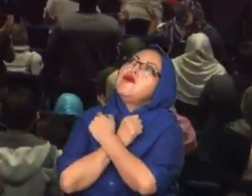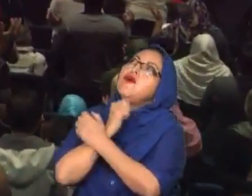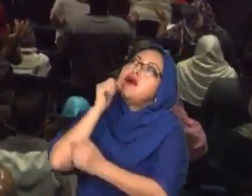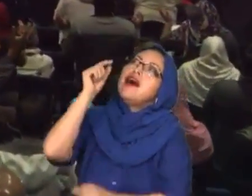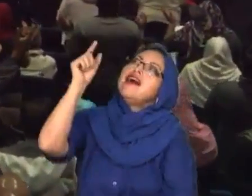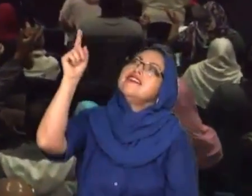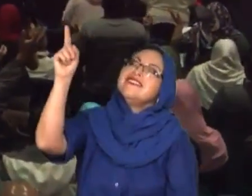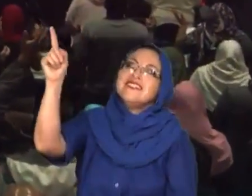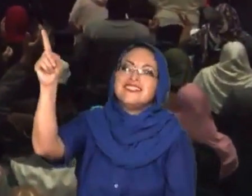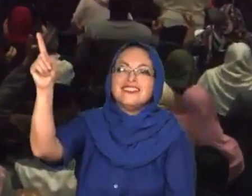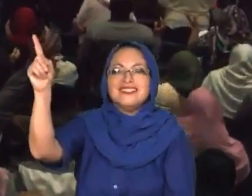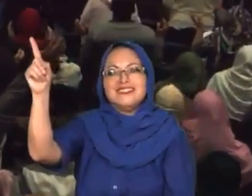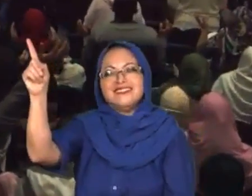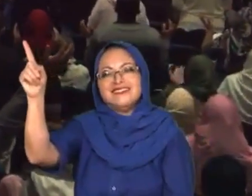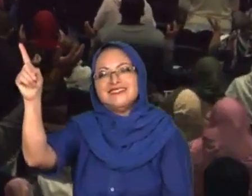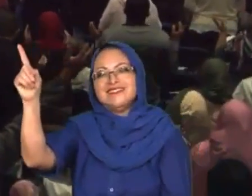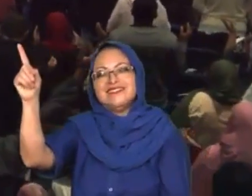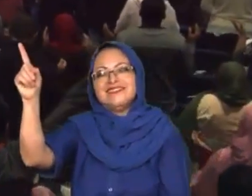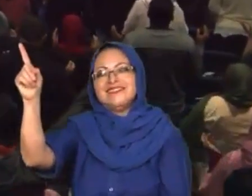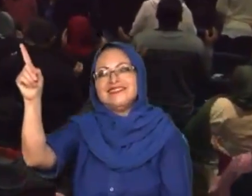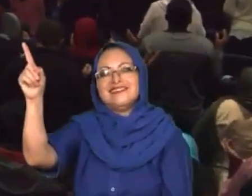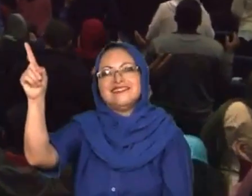amo.